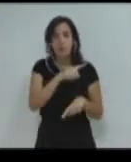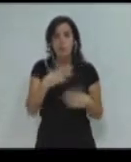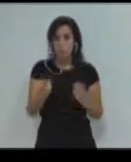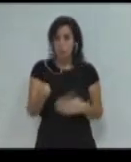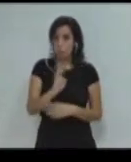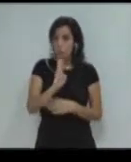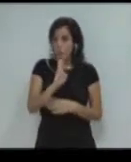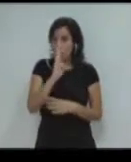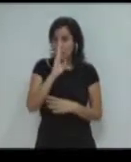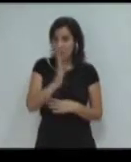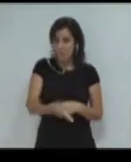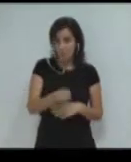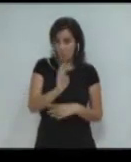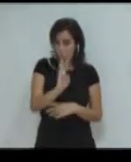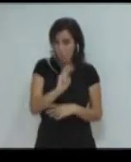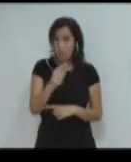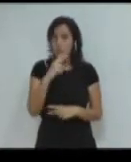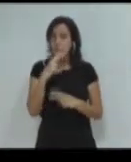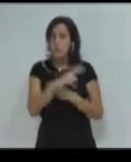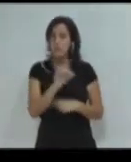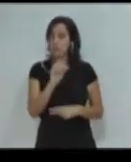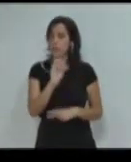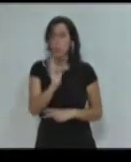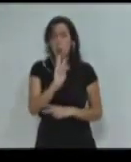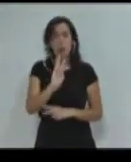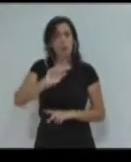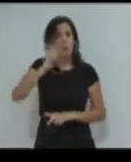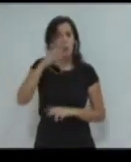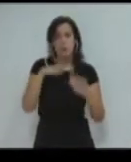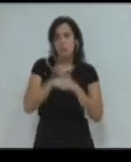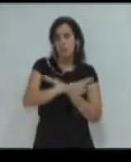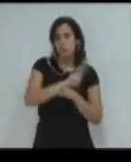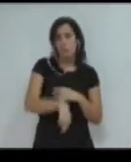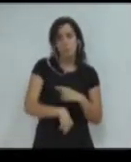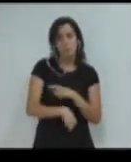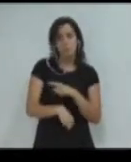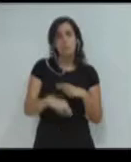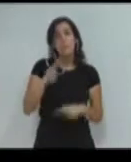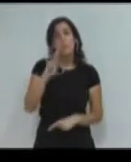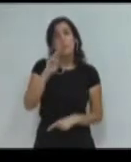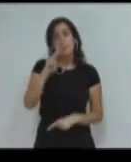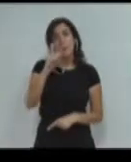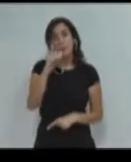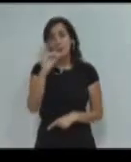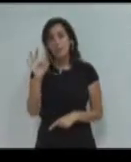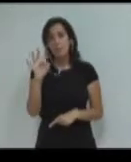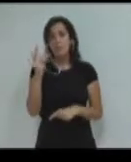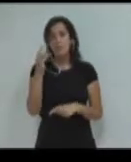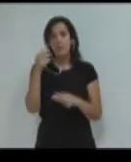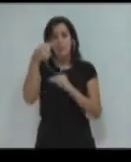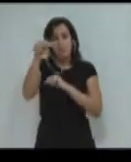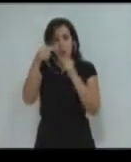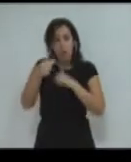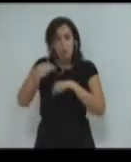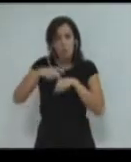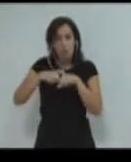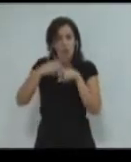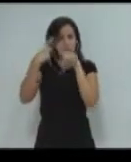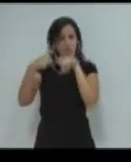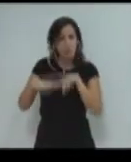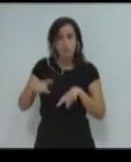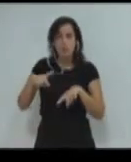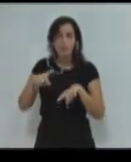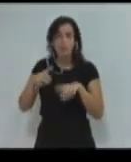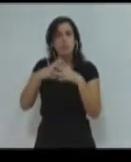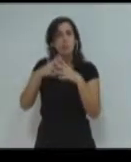directamente en Word. Yo creo que actualmente, ¿no?, lo más accesible es un Word. Después al PDF hay que retocar propiedades, hay otra